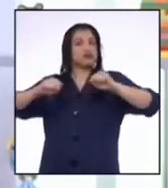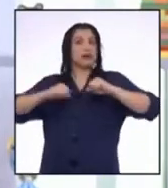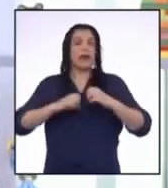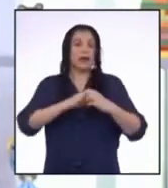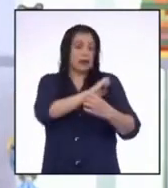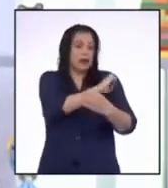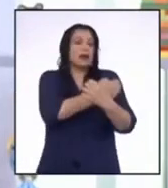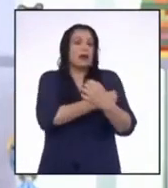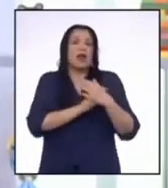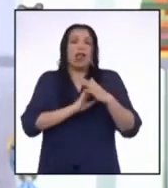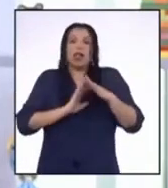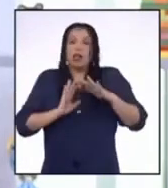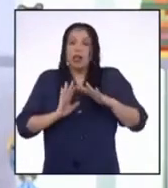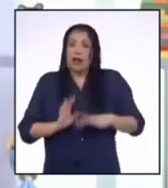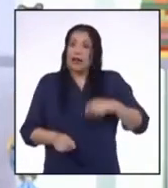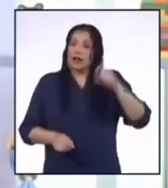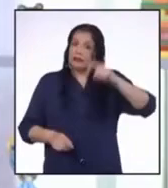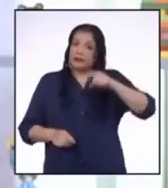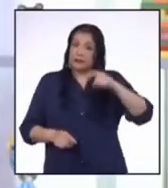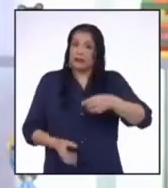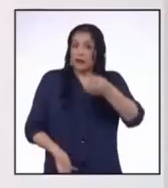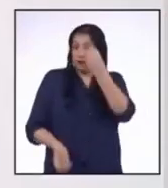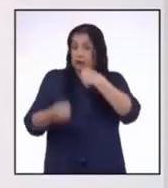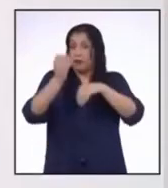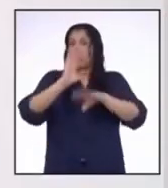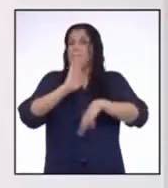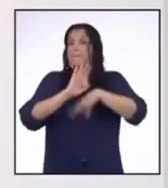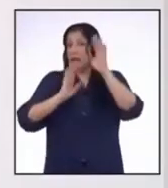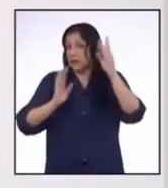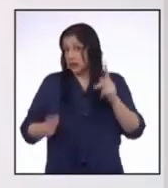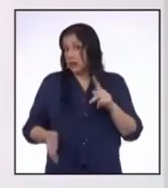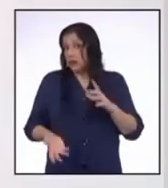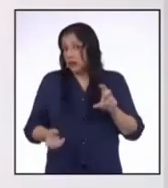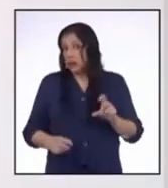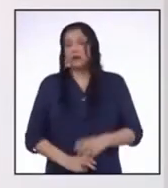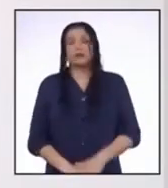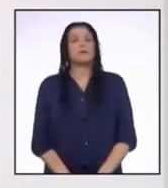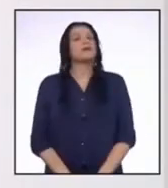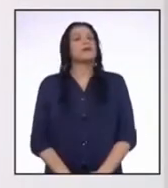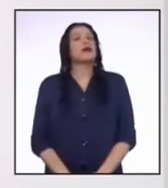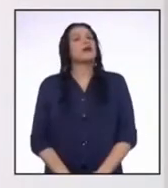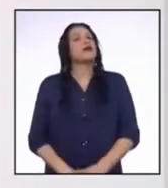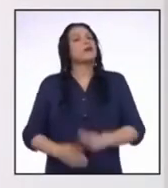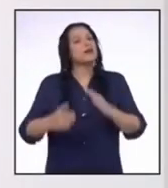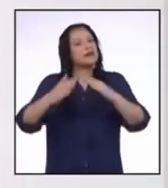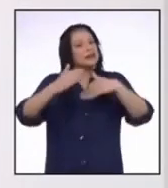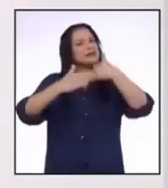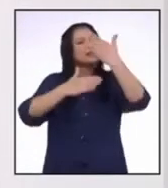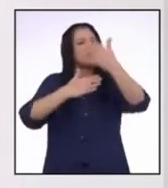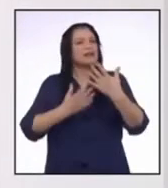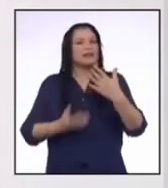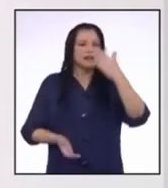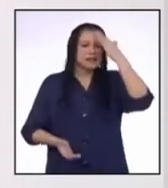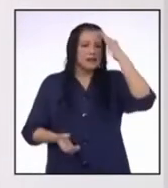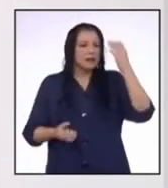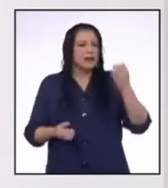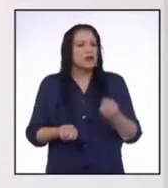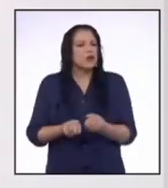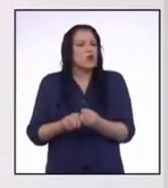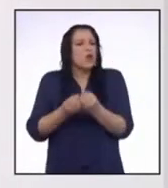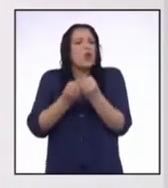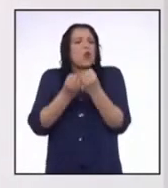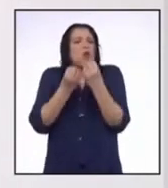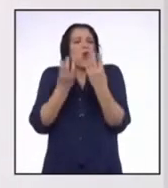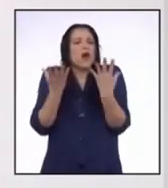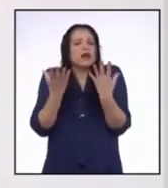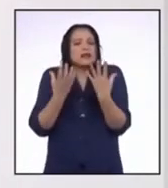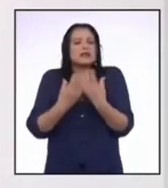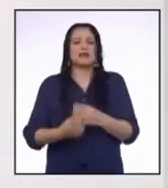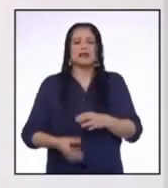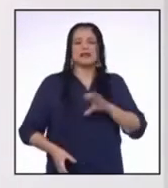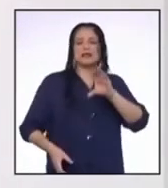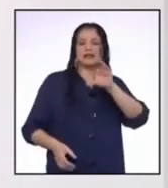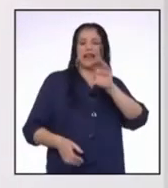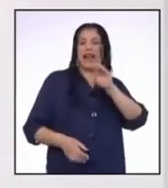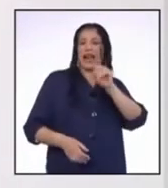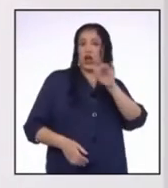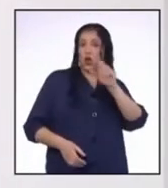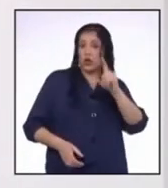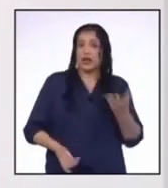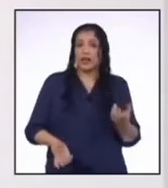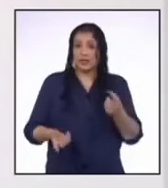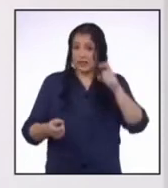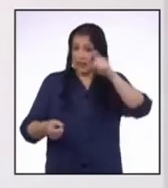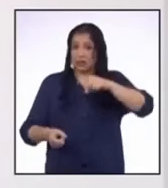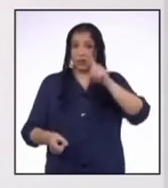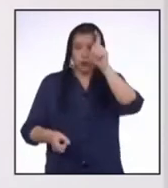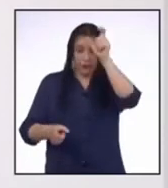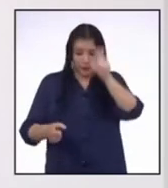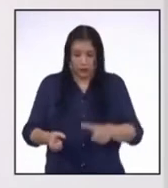de energía y necesitarían más calorías. Pues nuestro siguiente paso es calcular la cantidad total de calorías que necesita una